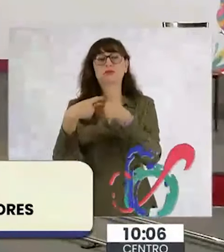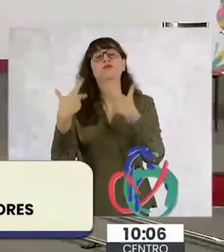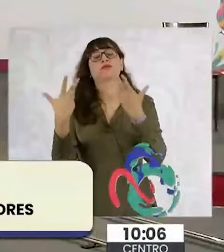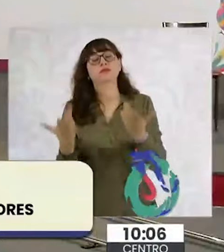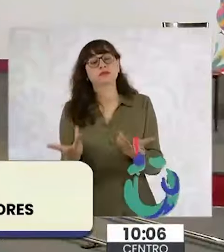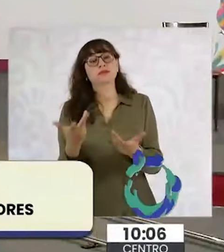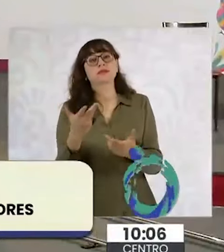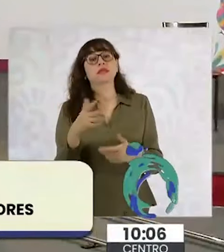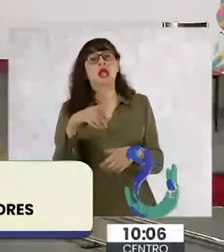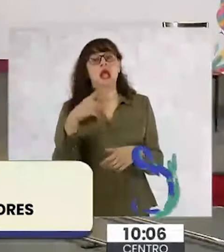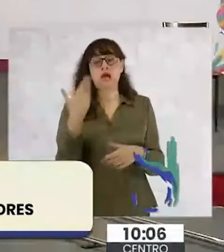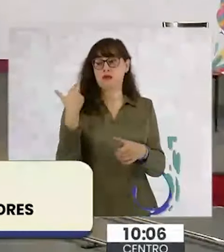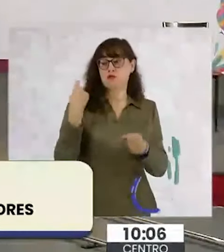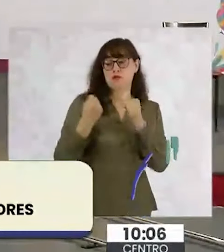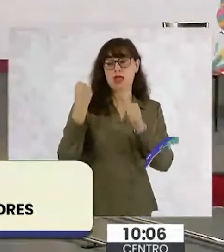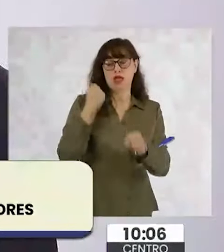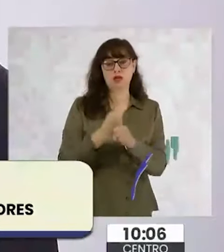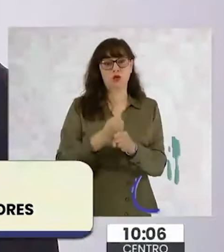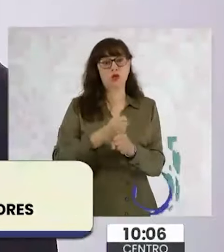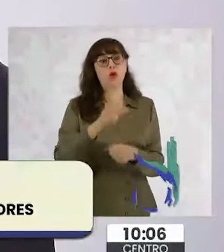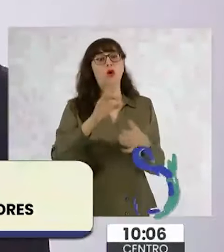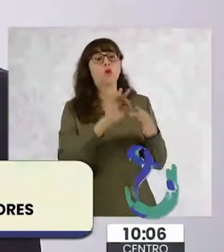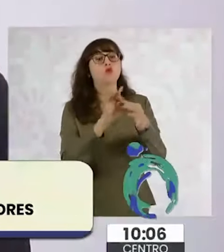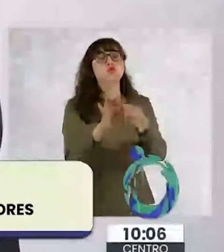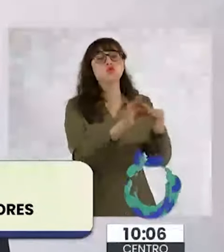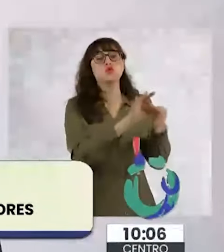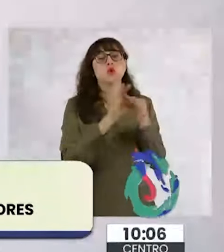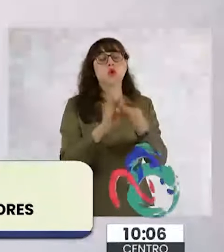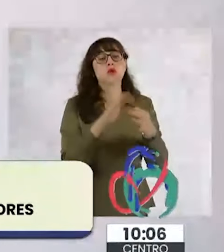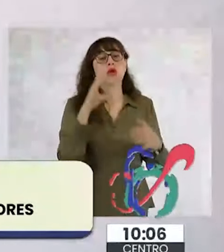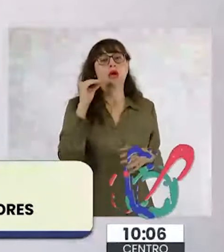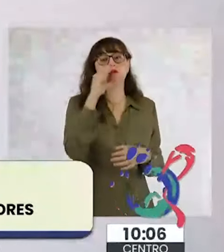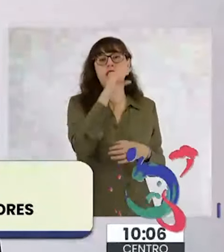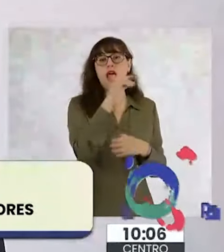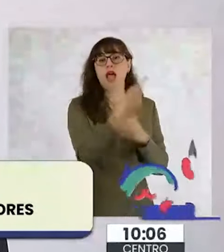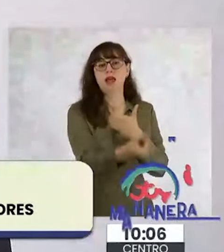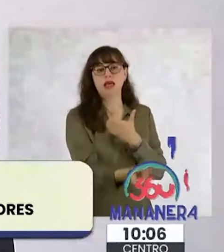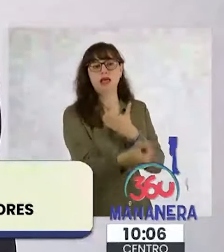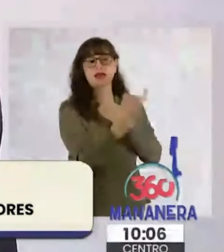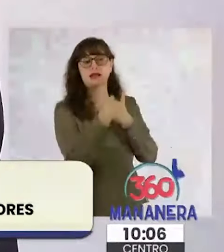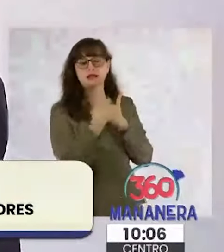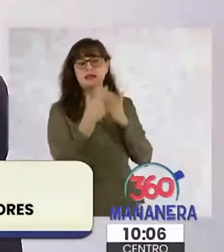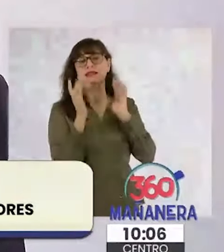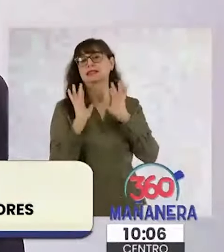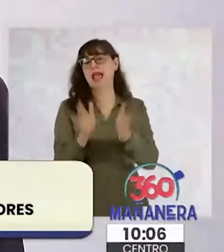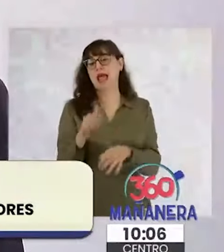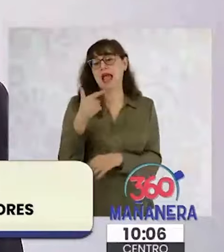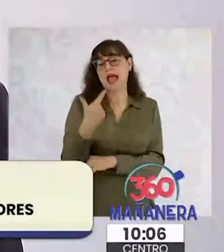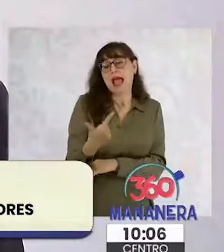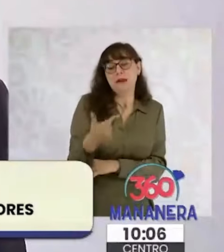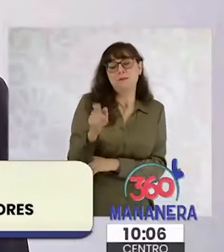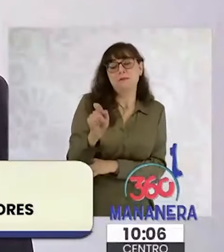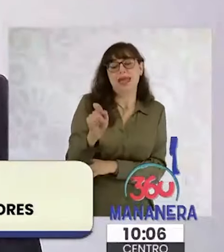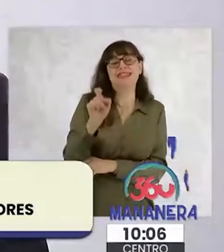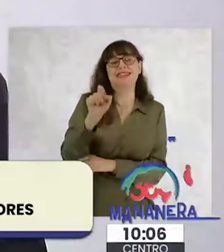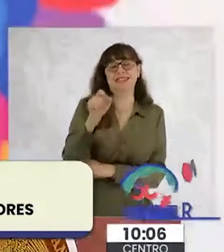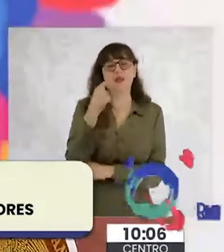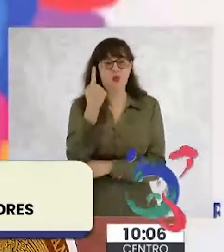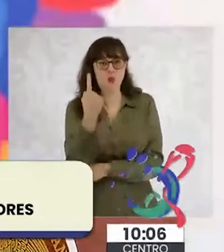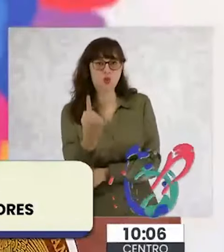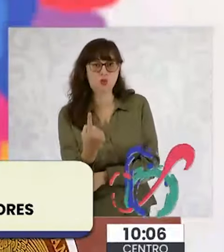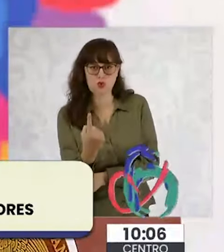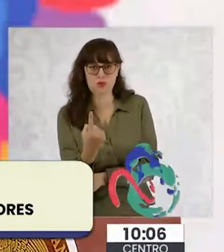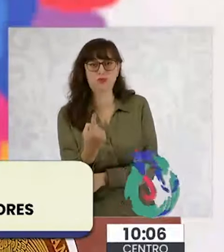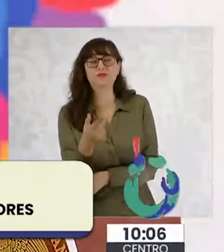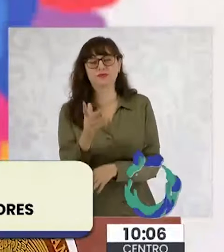sentido estricto habría ya 21 participantes surgió